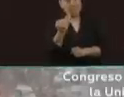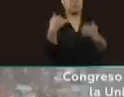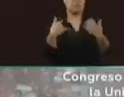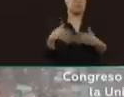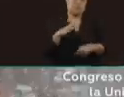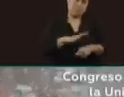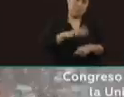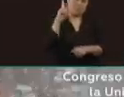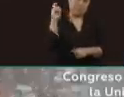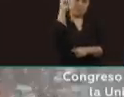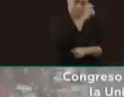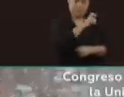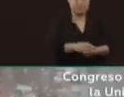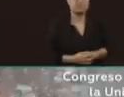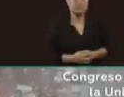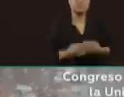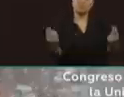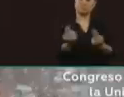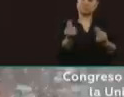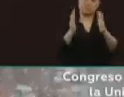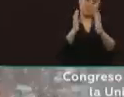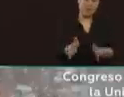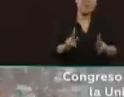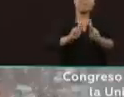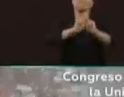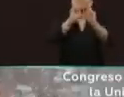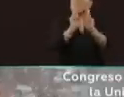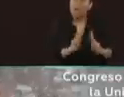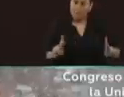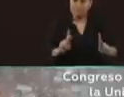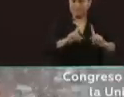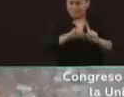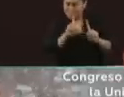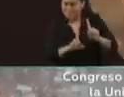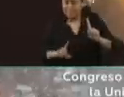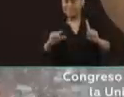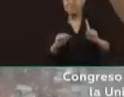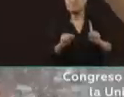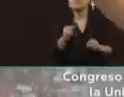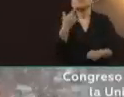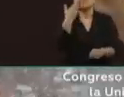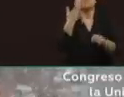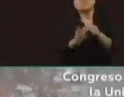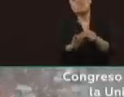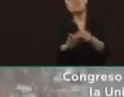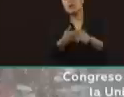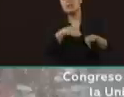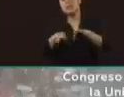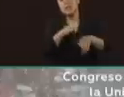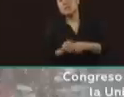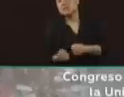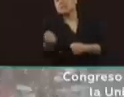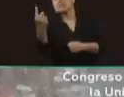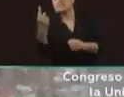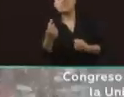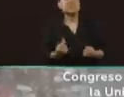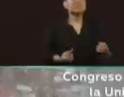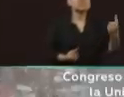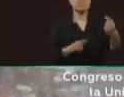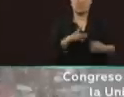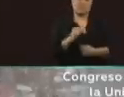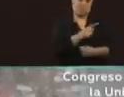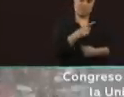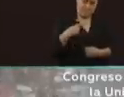nuestra historia. La pacificación del país depende no de esfuerzos aislados ni